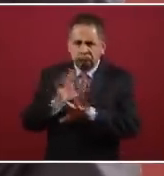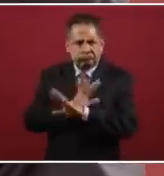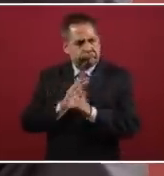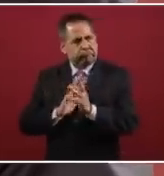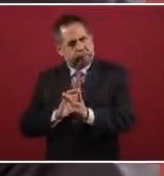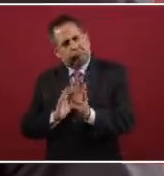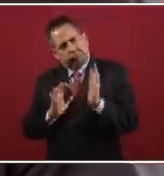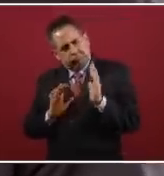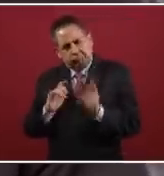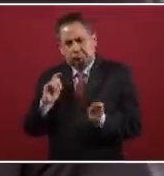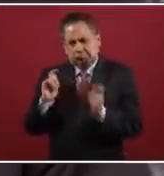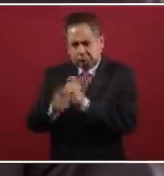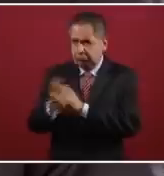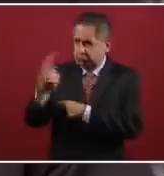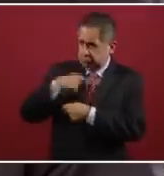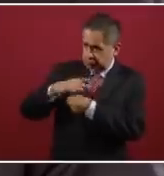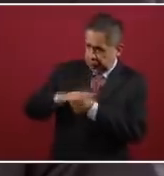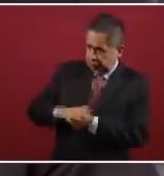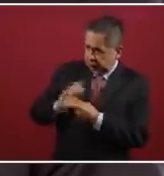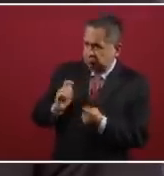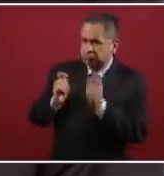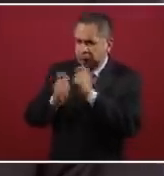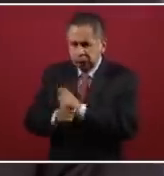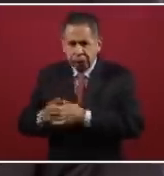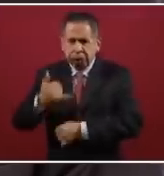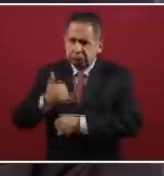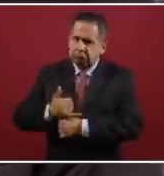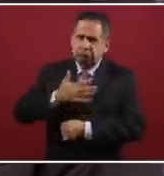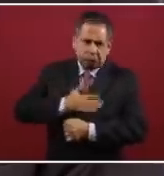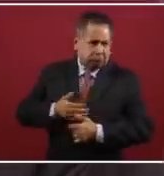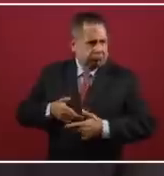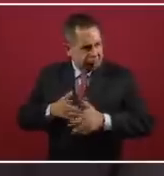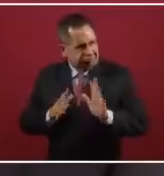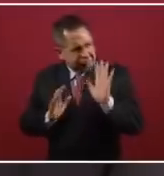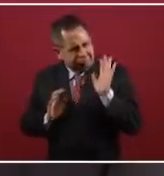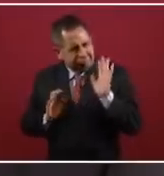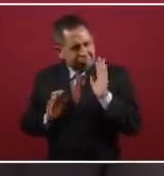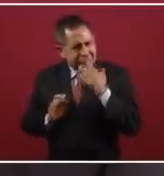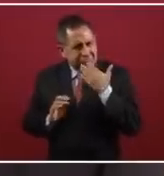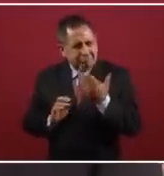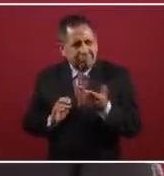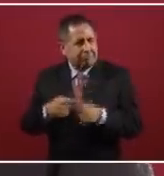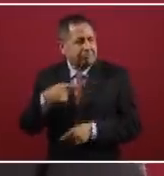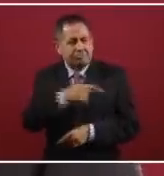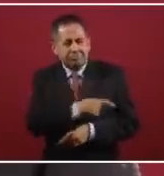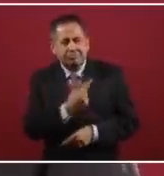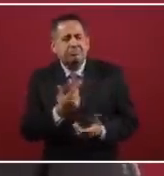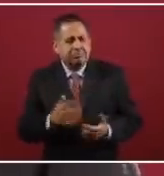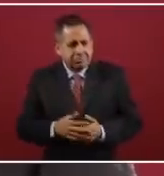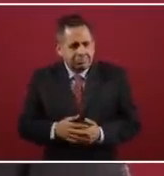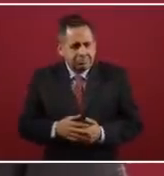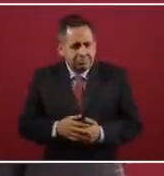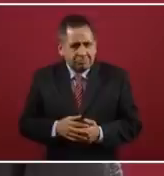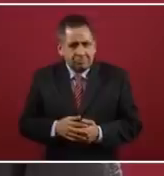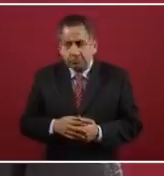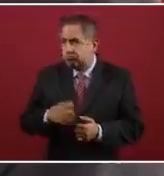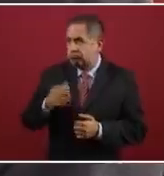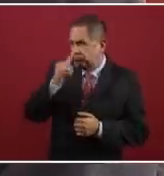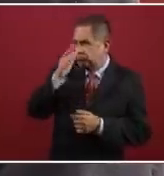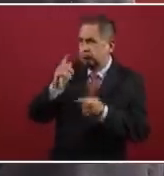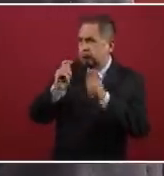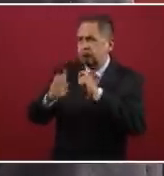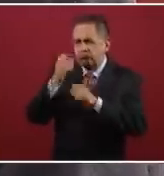un régimen de opresión, de injusticias, de privilegios. Un revolucionario es el que busca